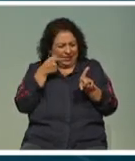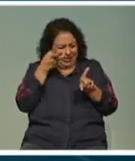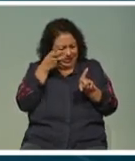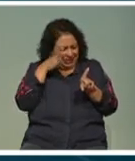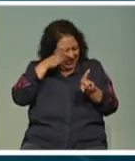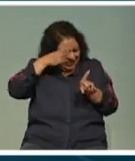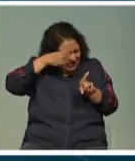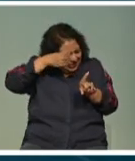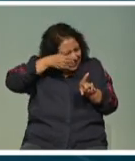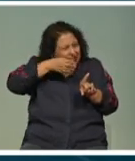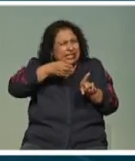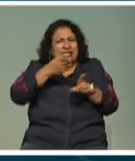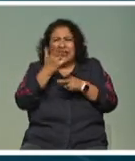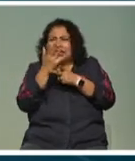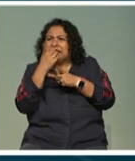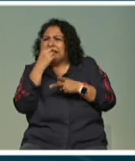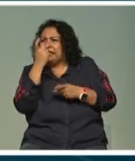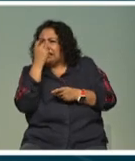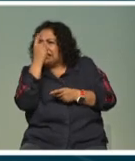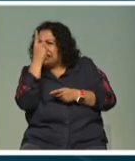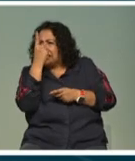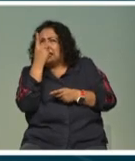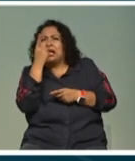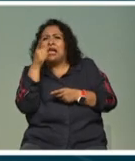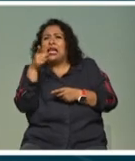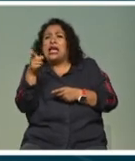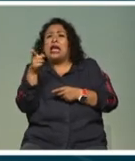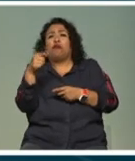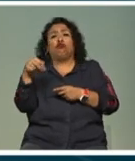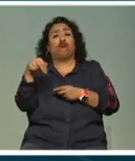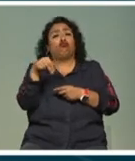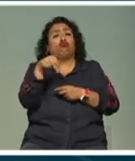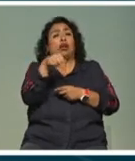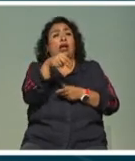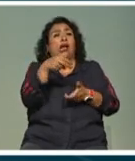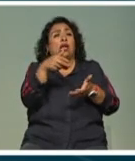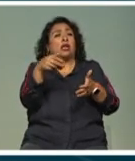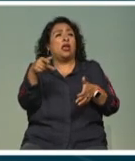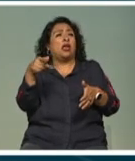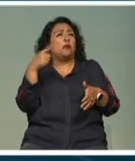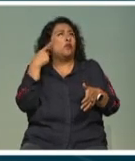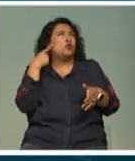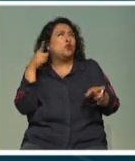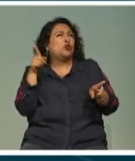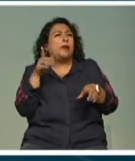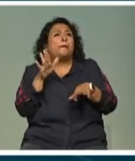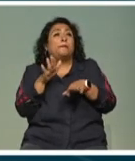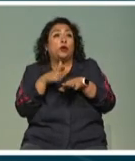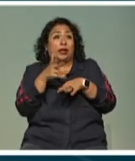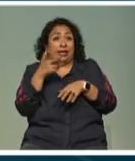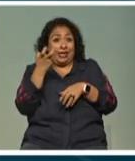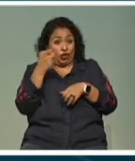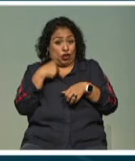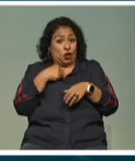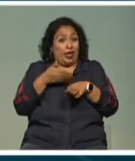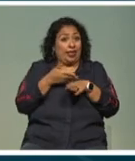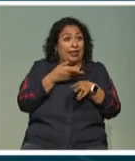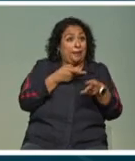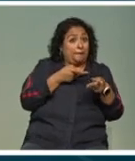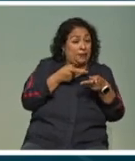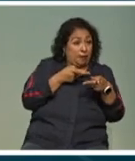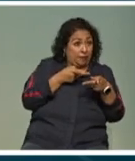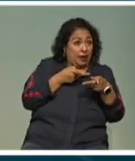qué dice el autor que mientras ella viene caminando por la calle suena tal música. Eso es mi preparación. Luego